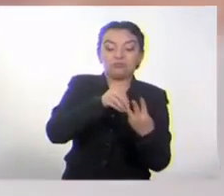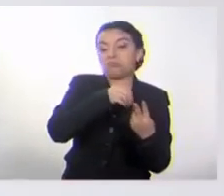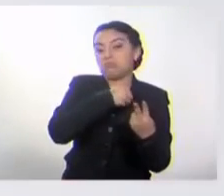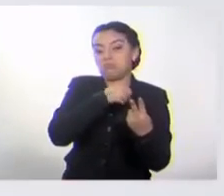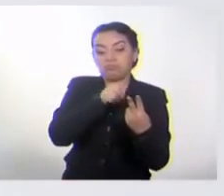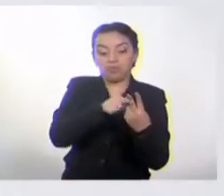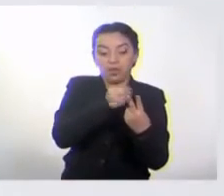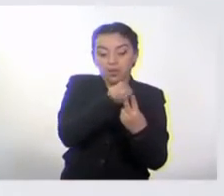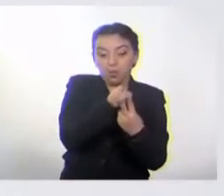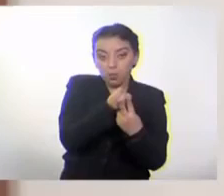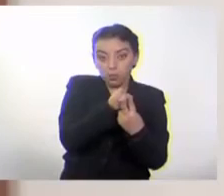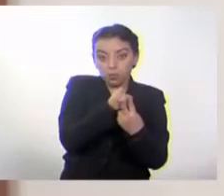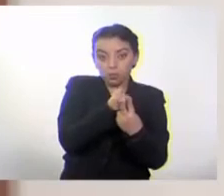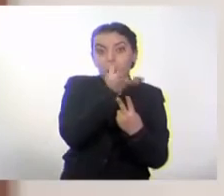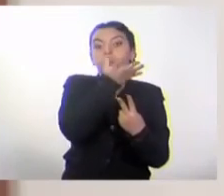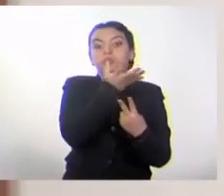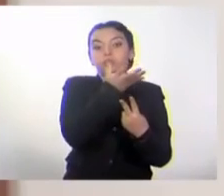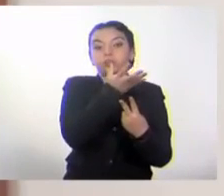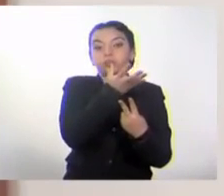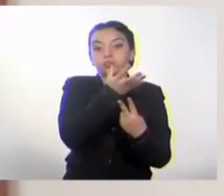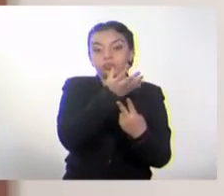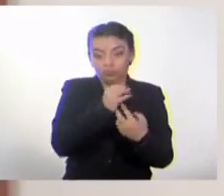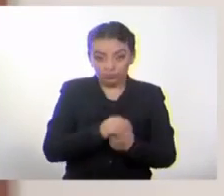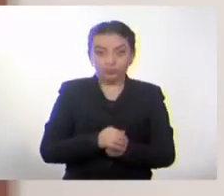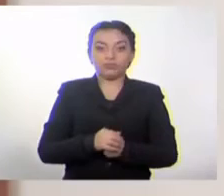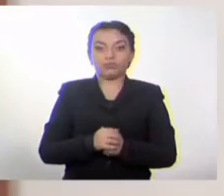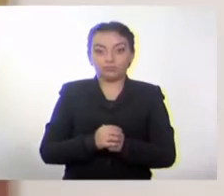2 alumbraron con más intensidad.